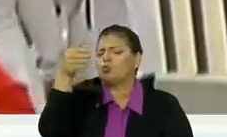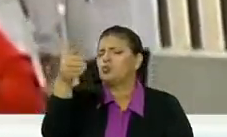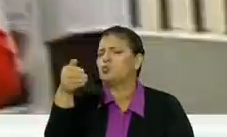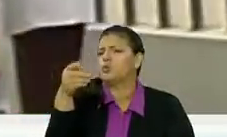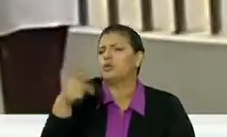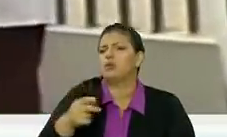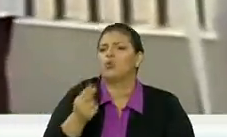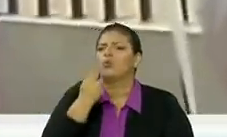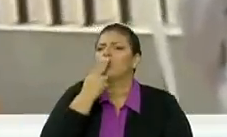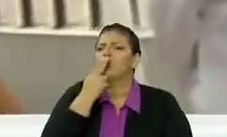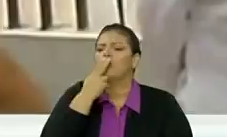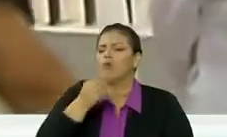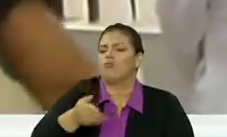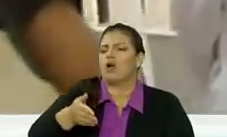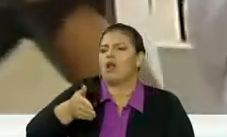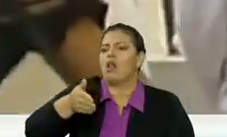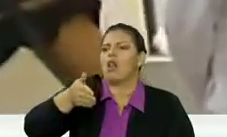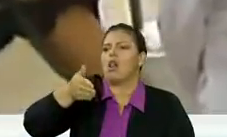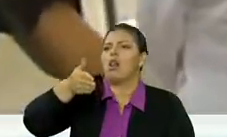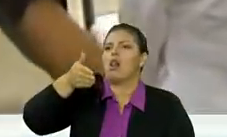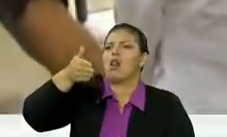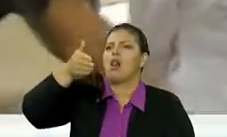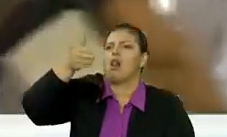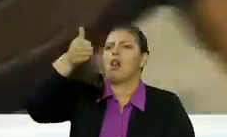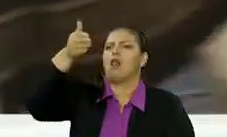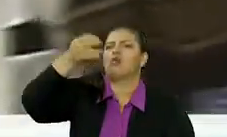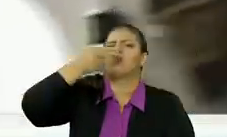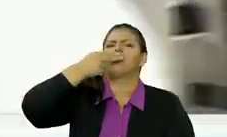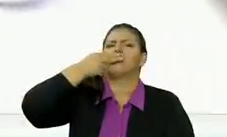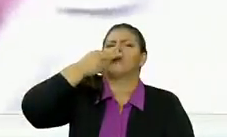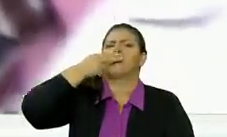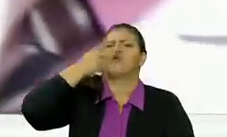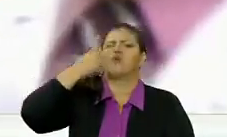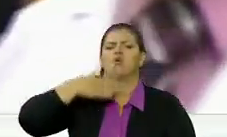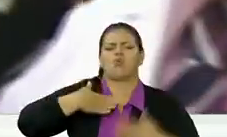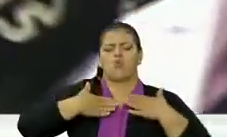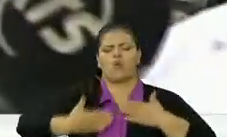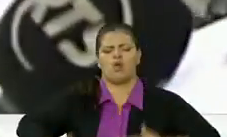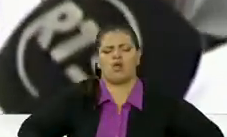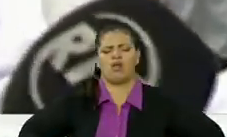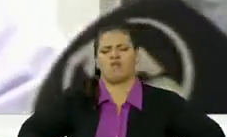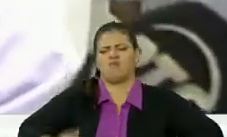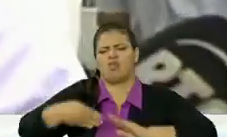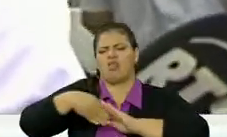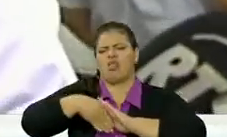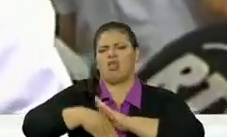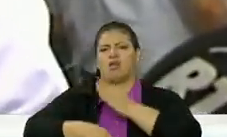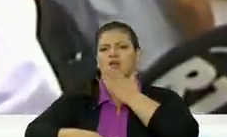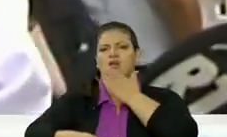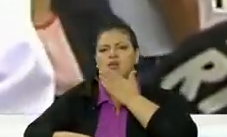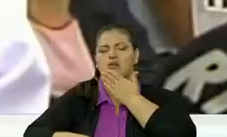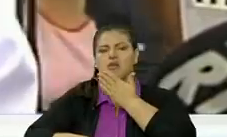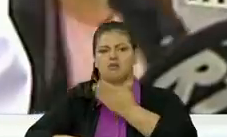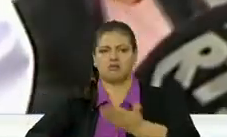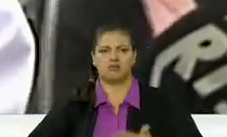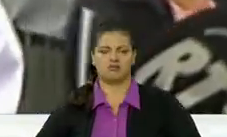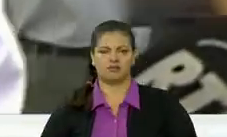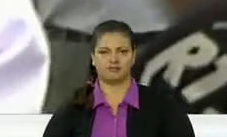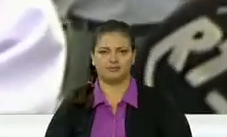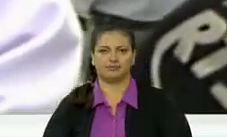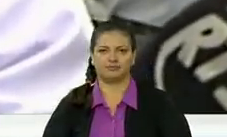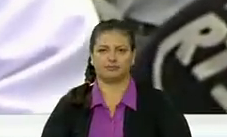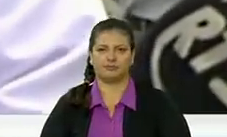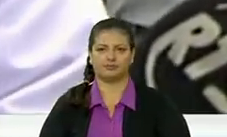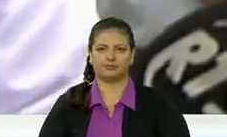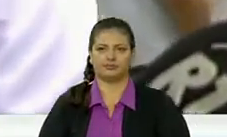preocupante también. Claro, indudablemente. Mire, es que lamentablemente el hábito tabáquico se inicia a muy temprana edad en la gente joven. Y